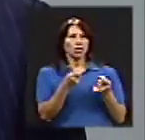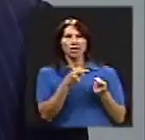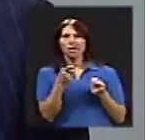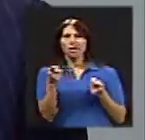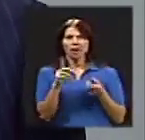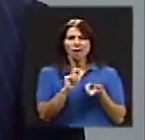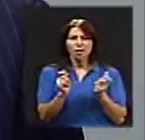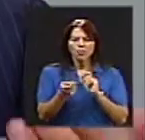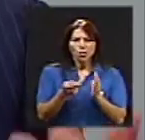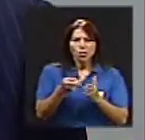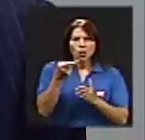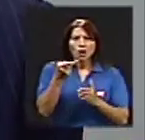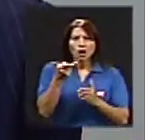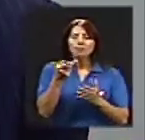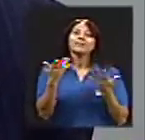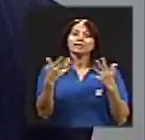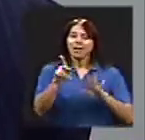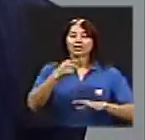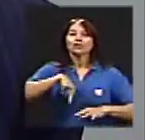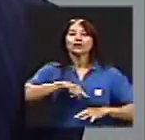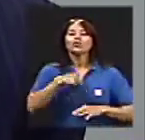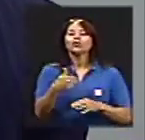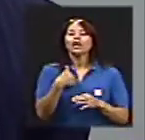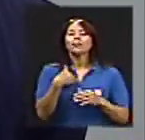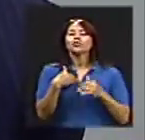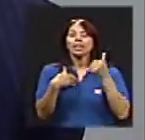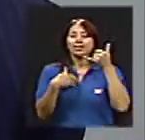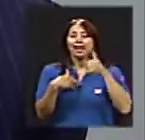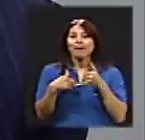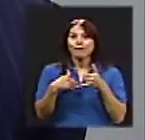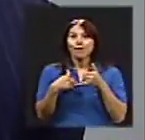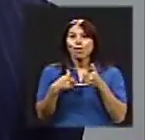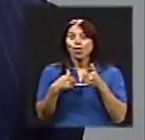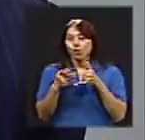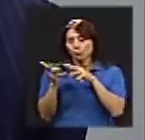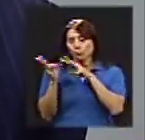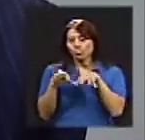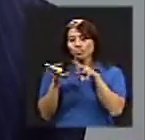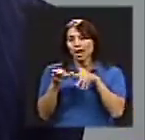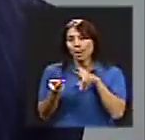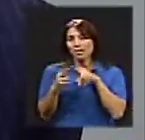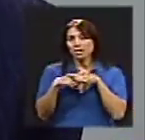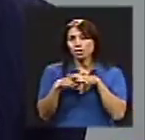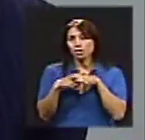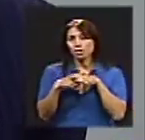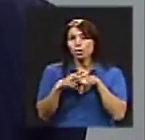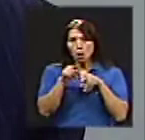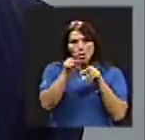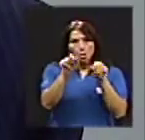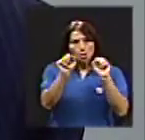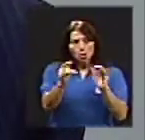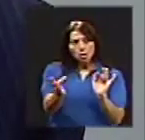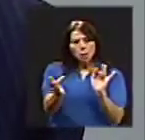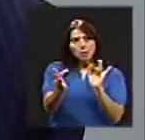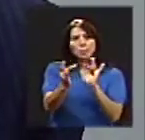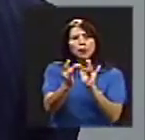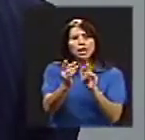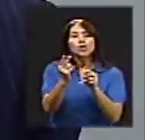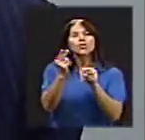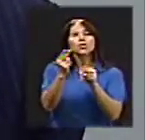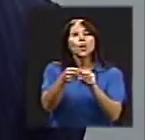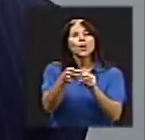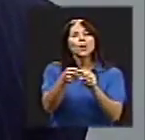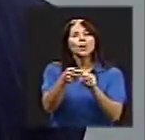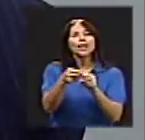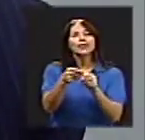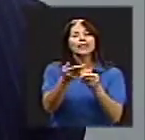una aplicación en donde cualquier persona puede entrar, pone el número de ruta o el nombre de la ruta en